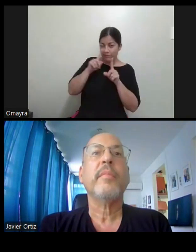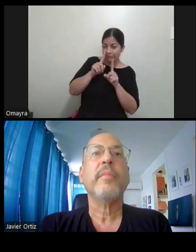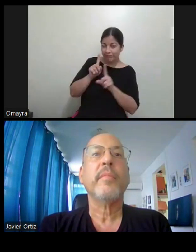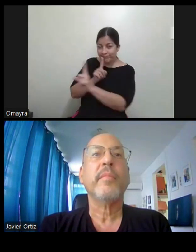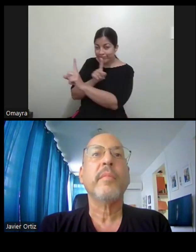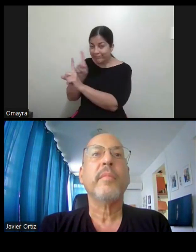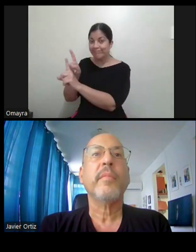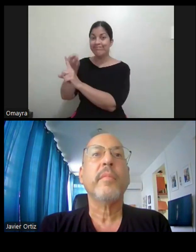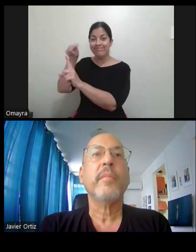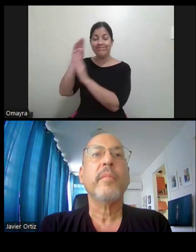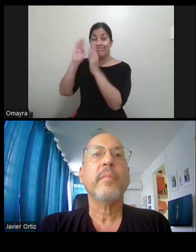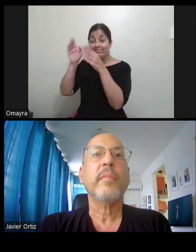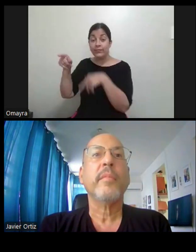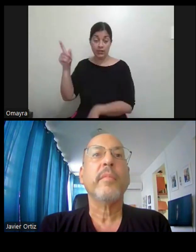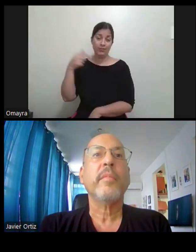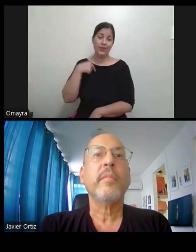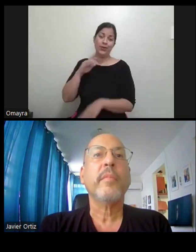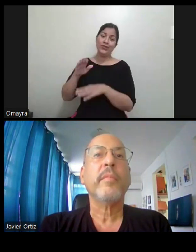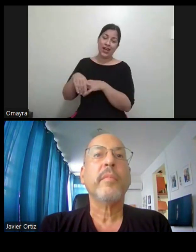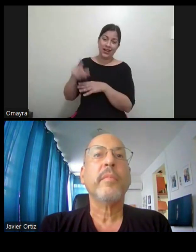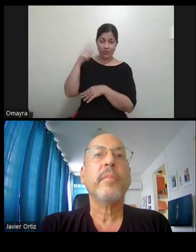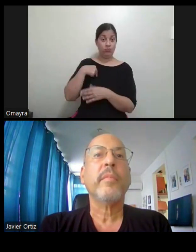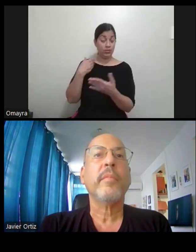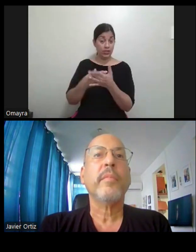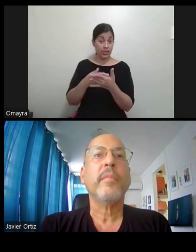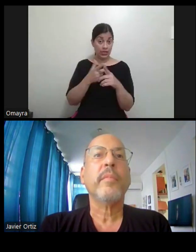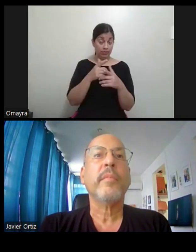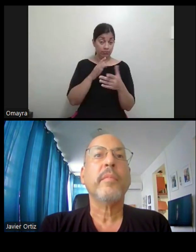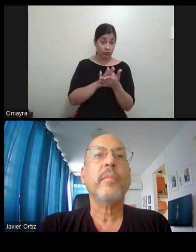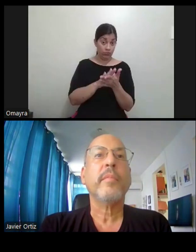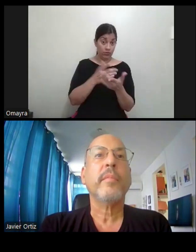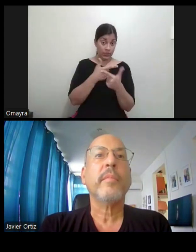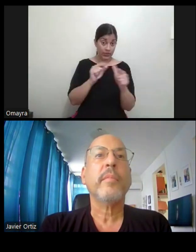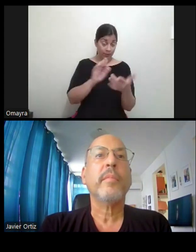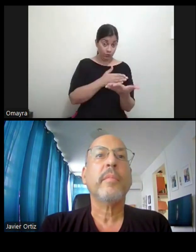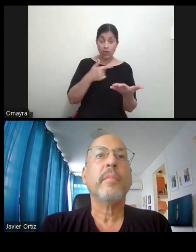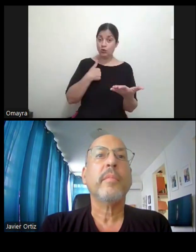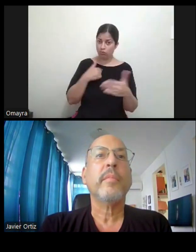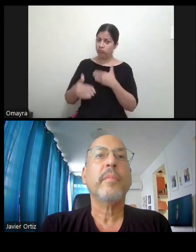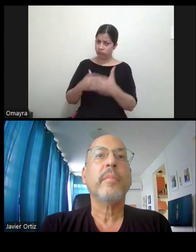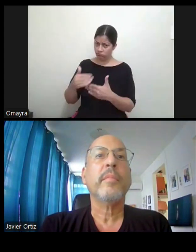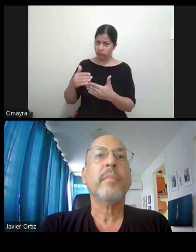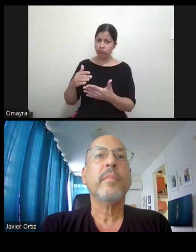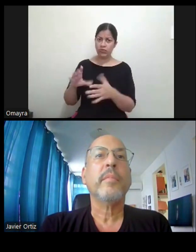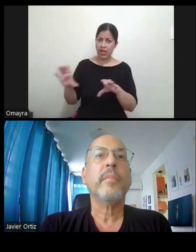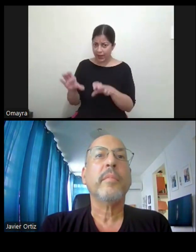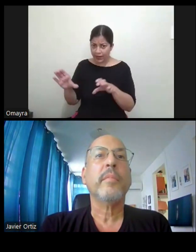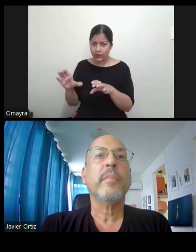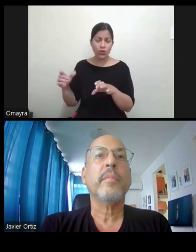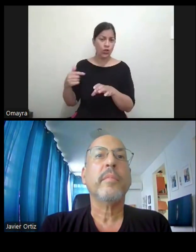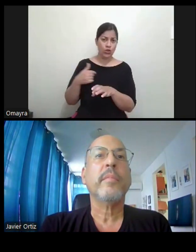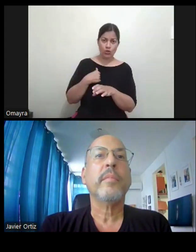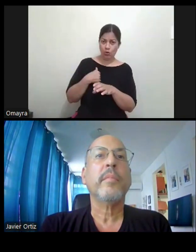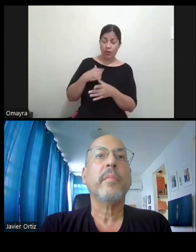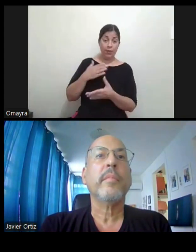porque cuando ya estaba en la Libre de Música, ya yo estaba produciendo eventos y estaba produciendo los guisos de mis amigos